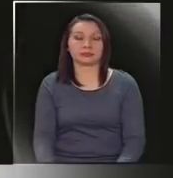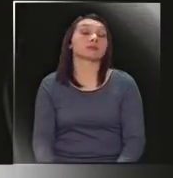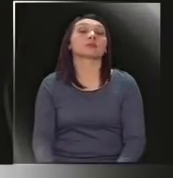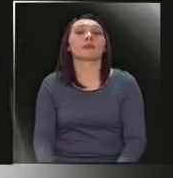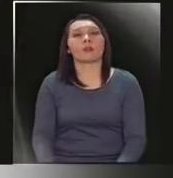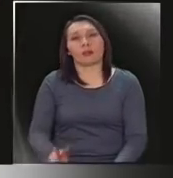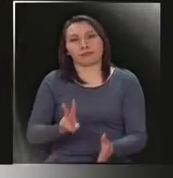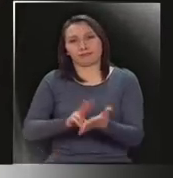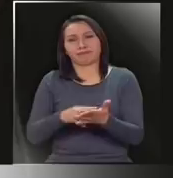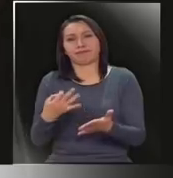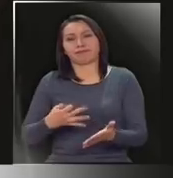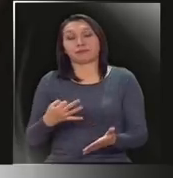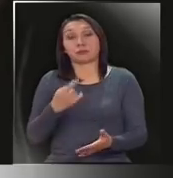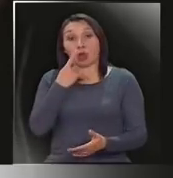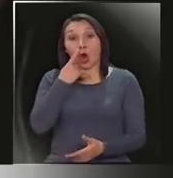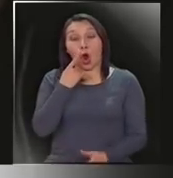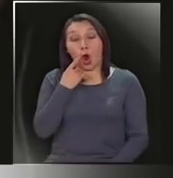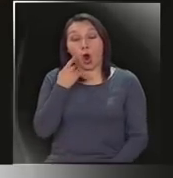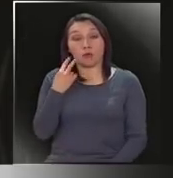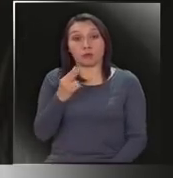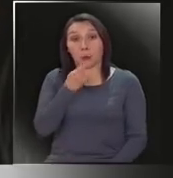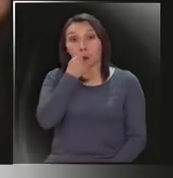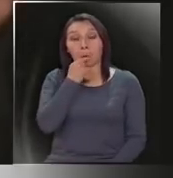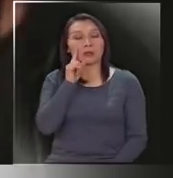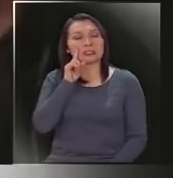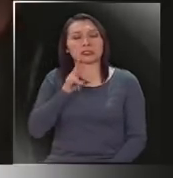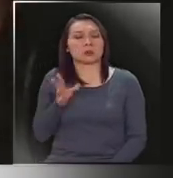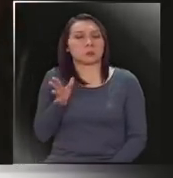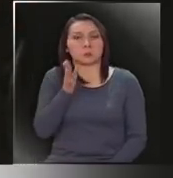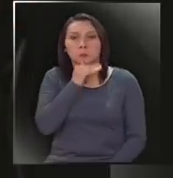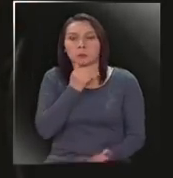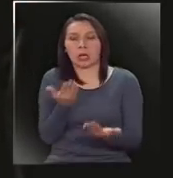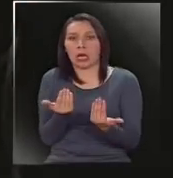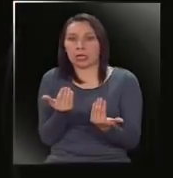Era evidente que él era un hombre sin esperanza.